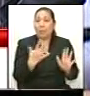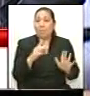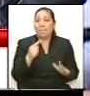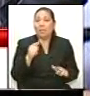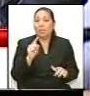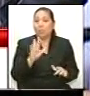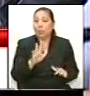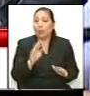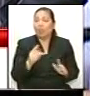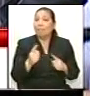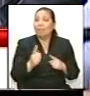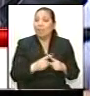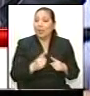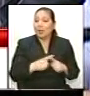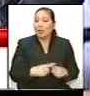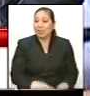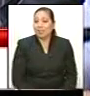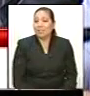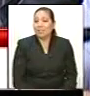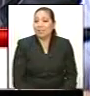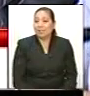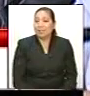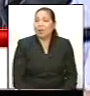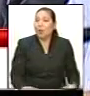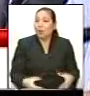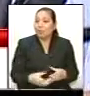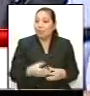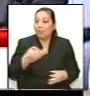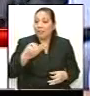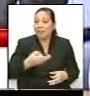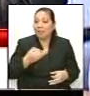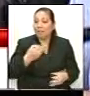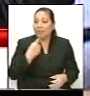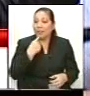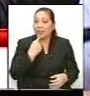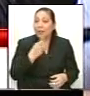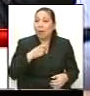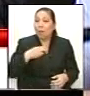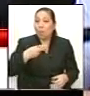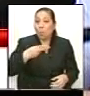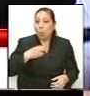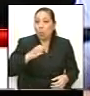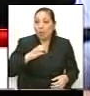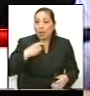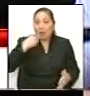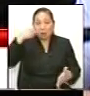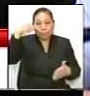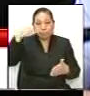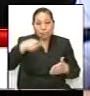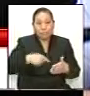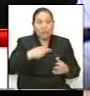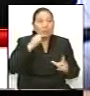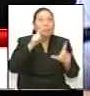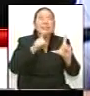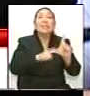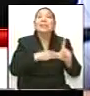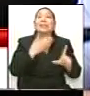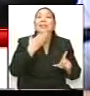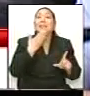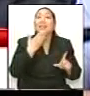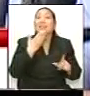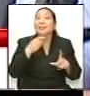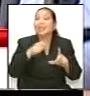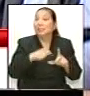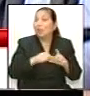10.054 dado por un terrorista a la Comisión de la Verdad, señala que Pedro Wilca habría sido asesinado por Sendero Luminoso.